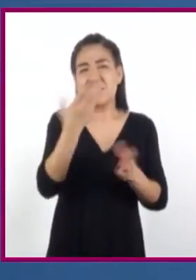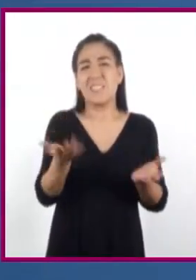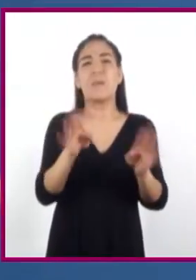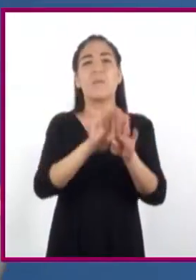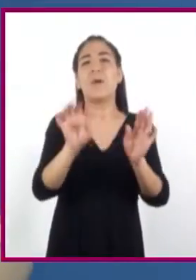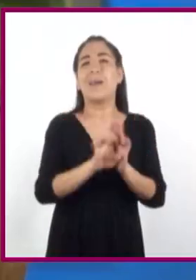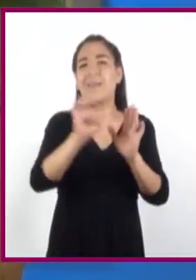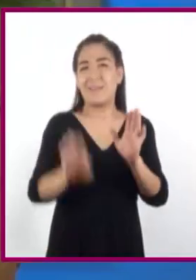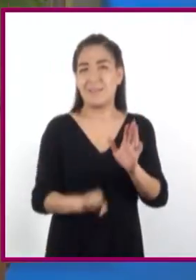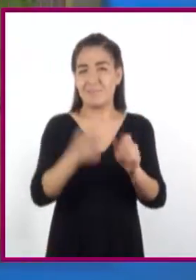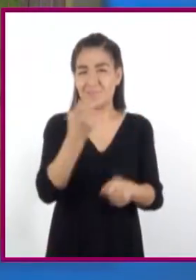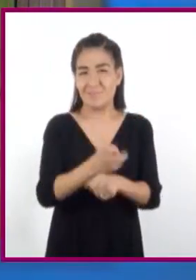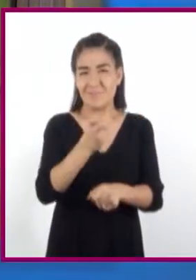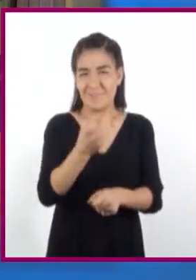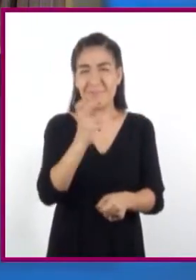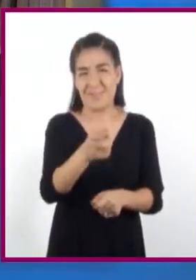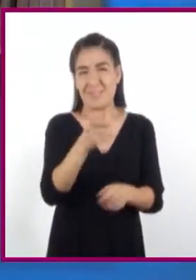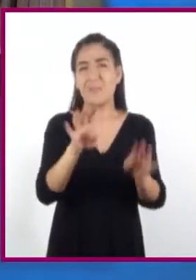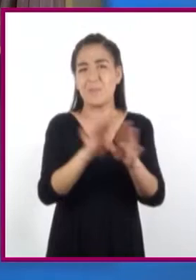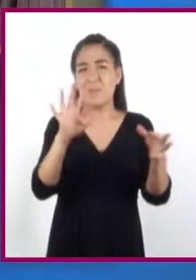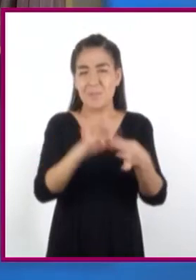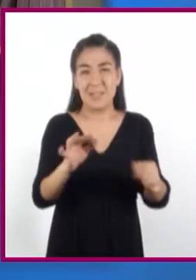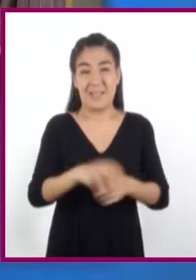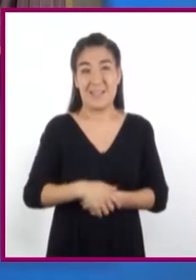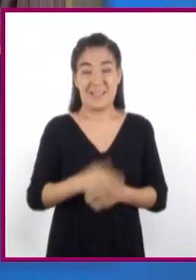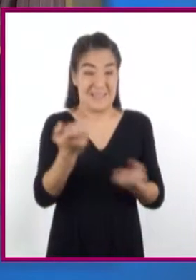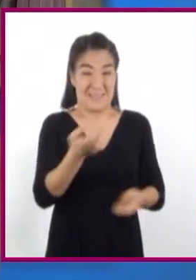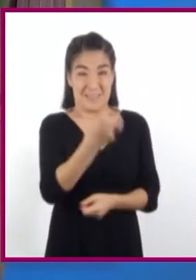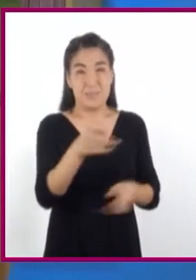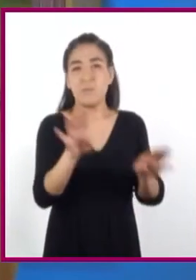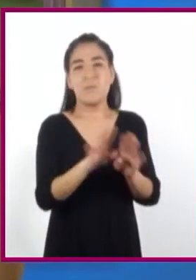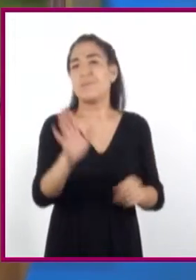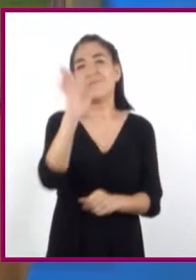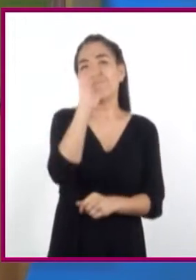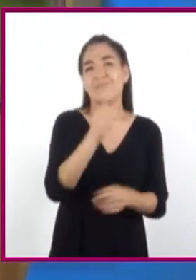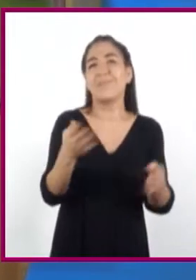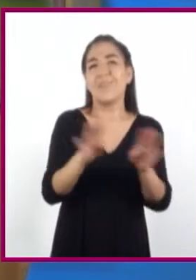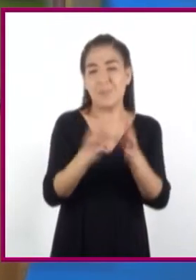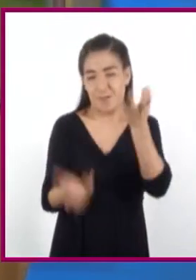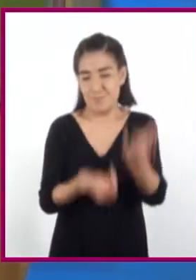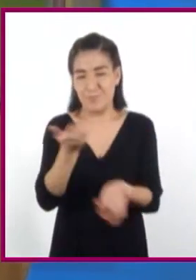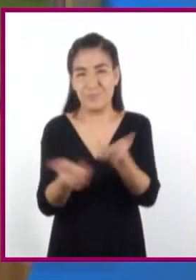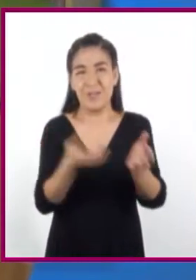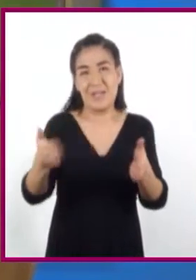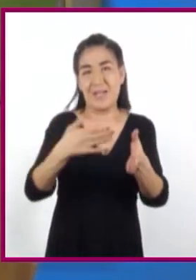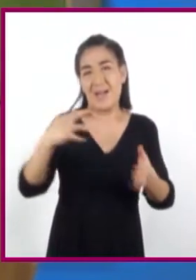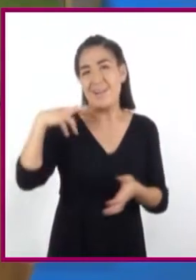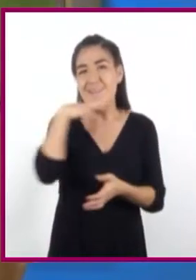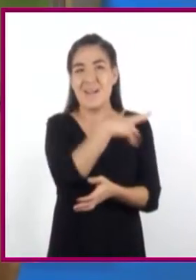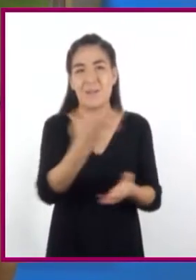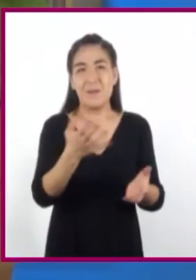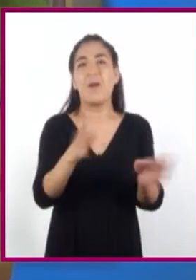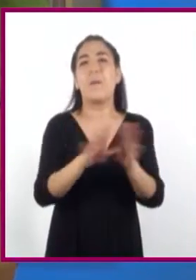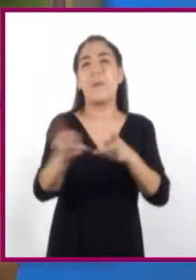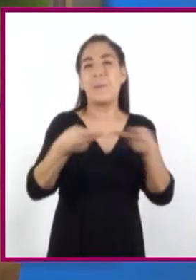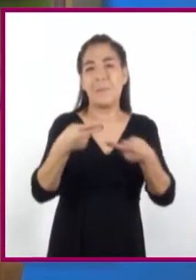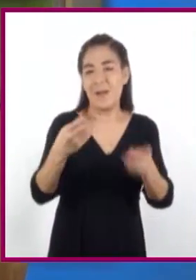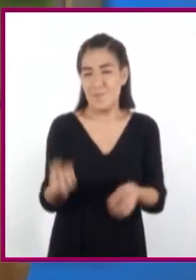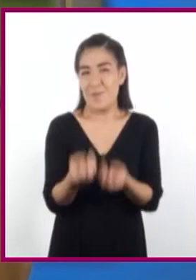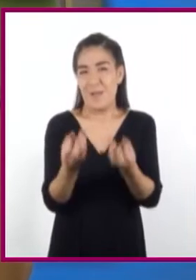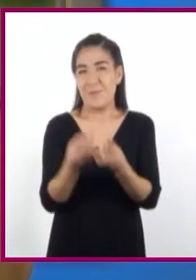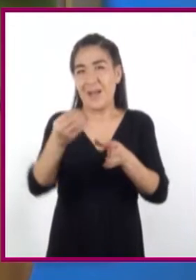de este tercer método? Porque sin este método no podríamos calentar la comida tan rápido o preparar unas